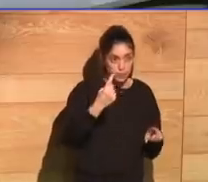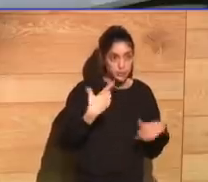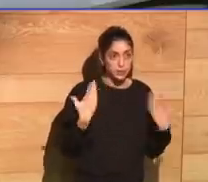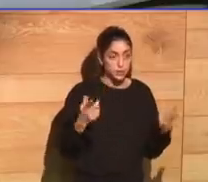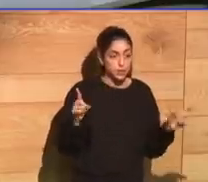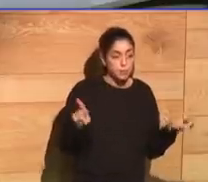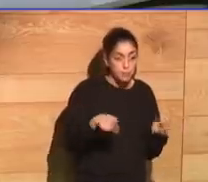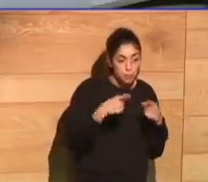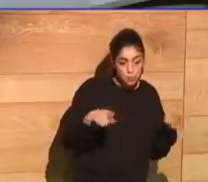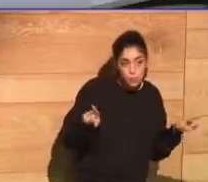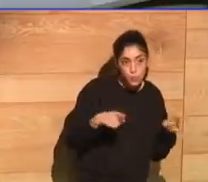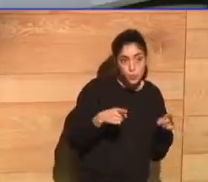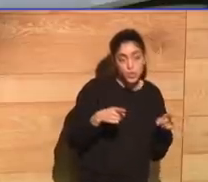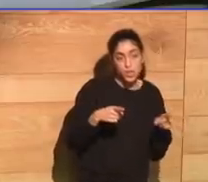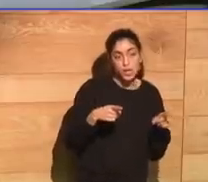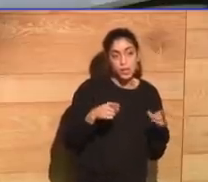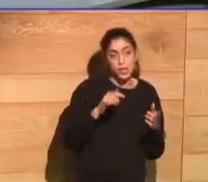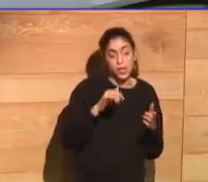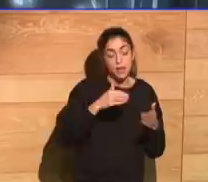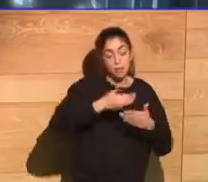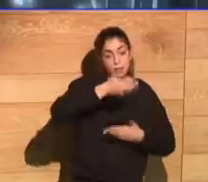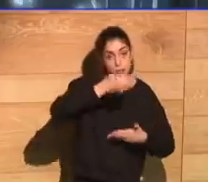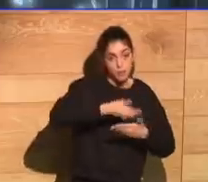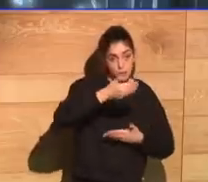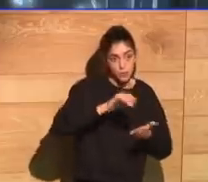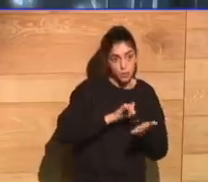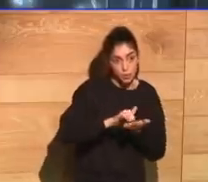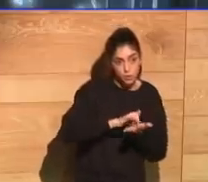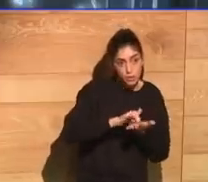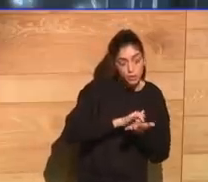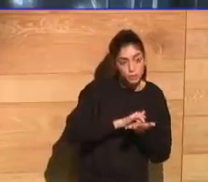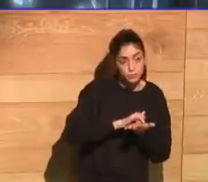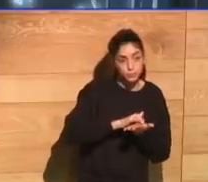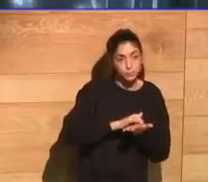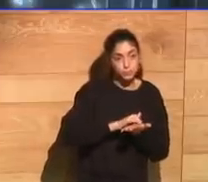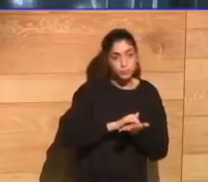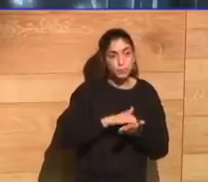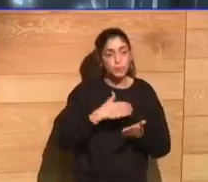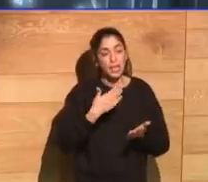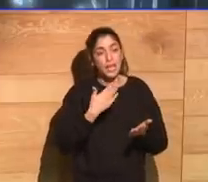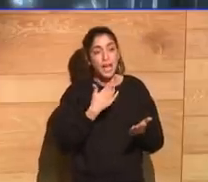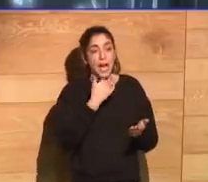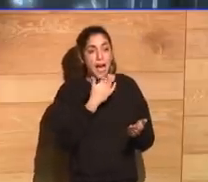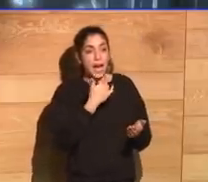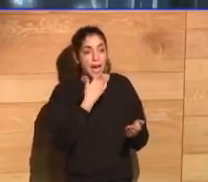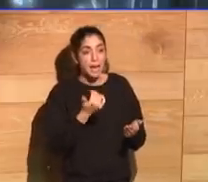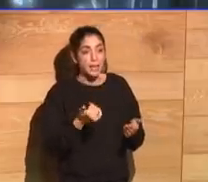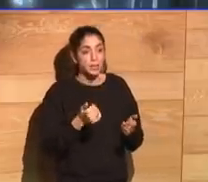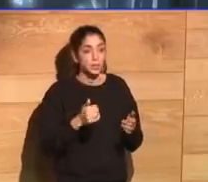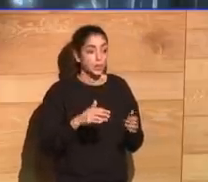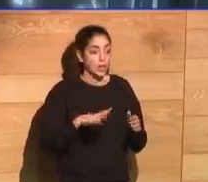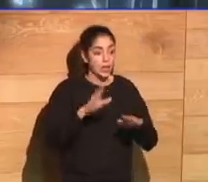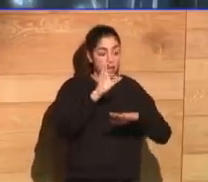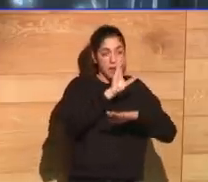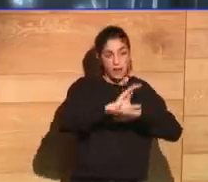de John Williams, dijo que era una estridencia sin ningún tipo de sentido que auguraba el final de la